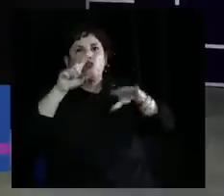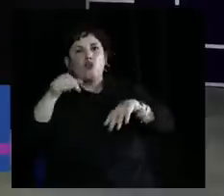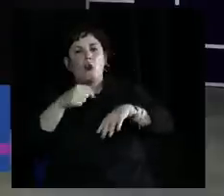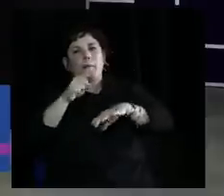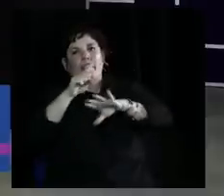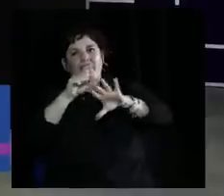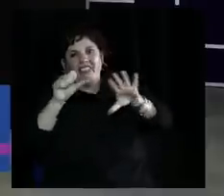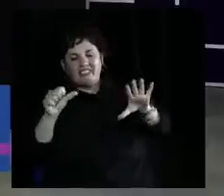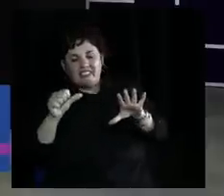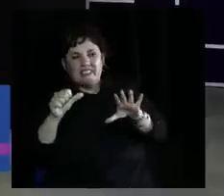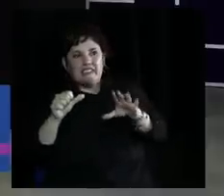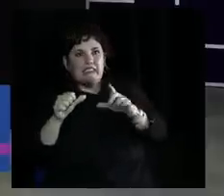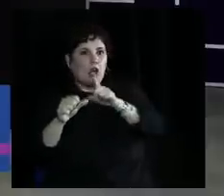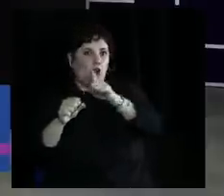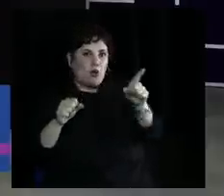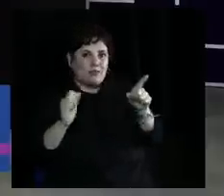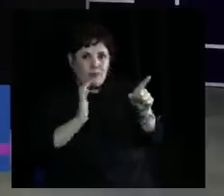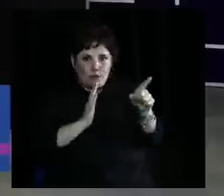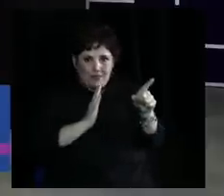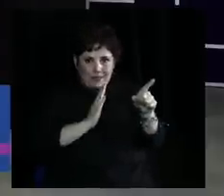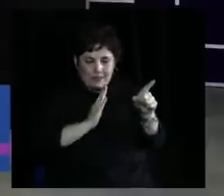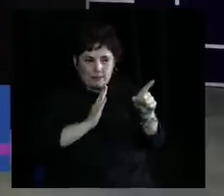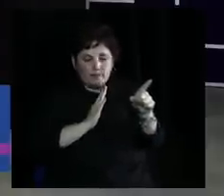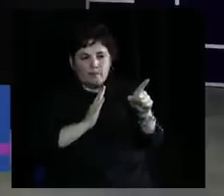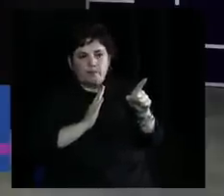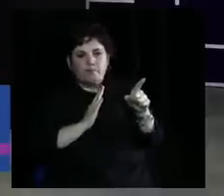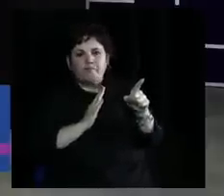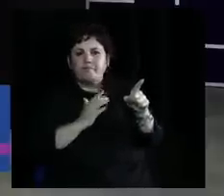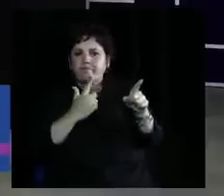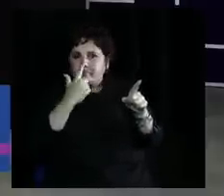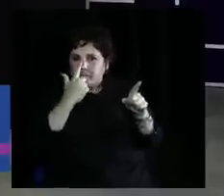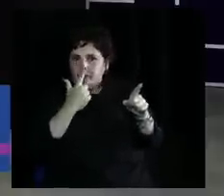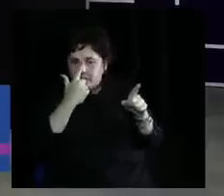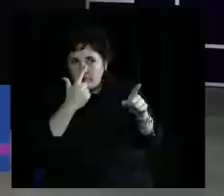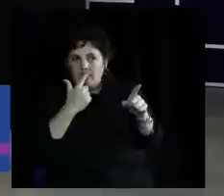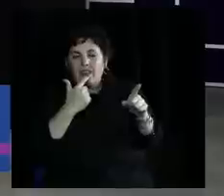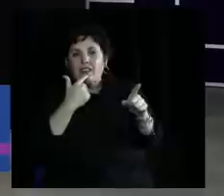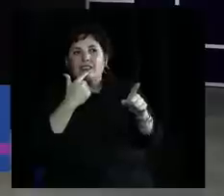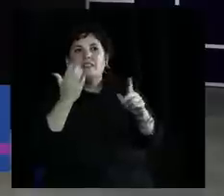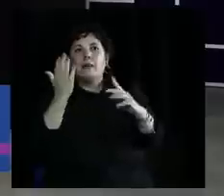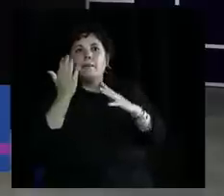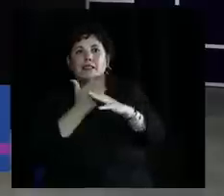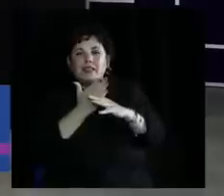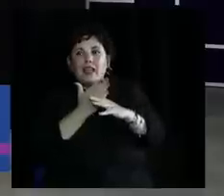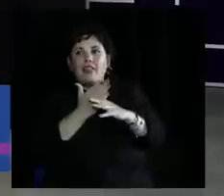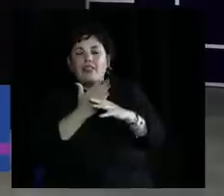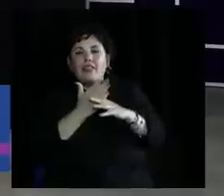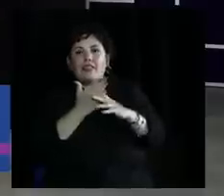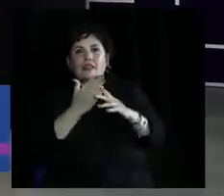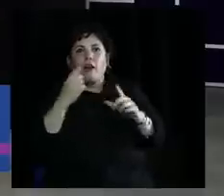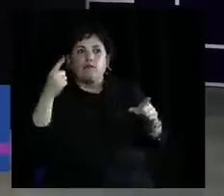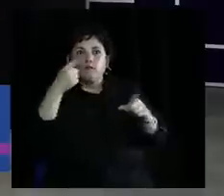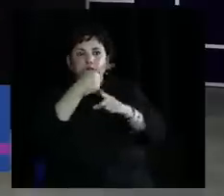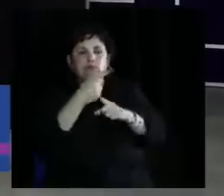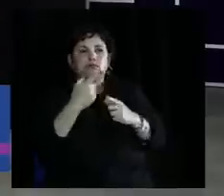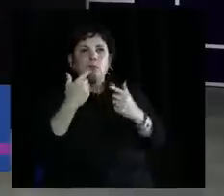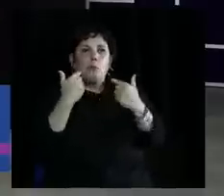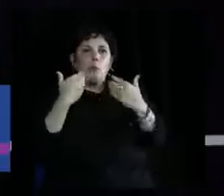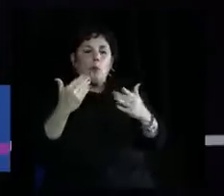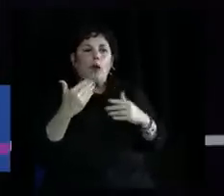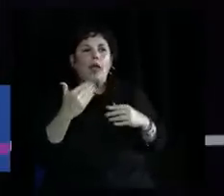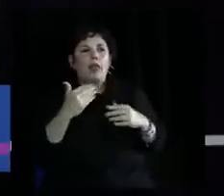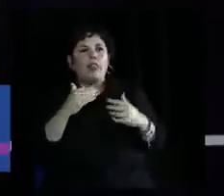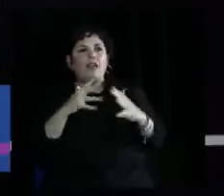8,16 que son mujeres. Lo interesante de eso es que la mitad de esos son ataques que claramente se pueden categorizar